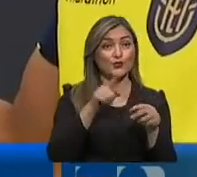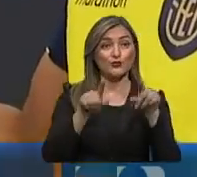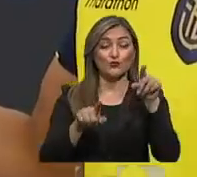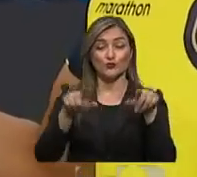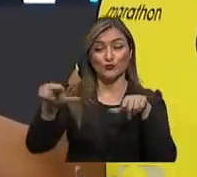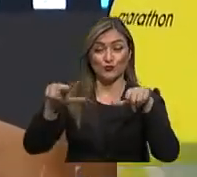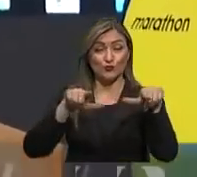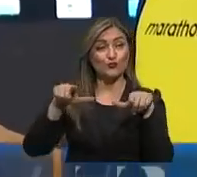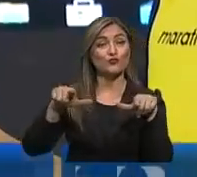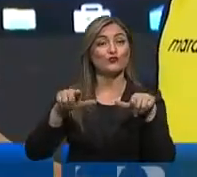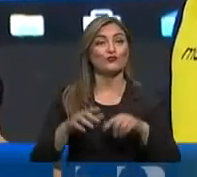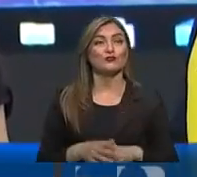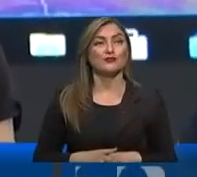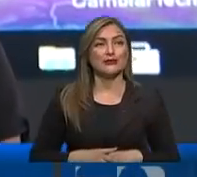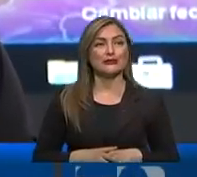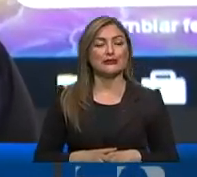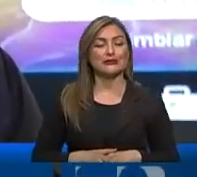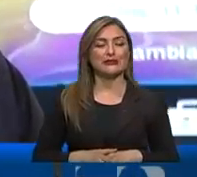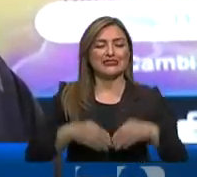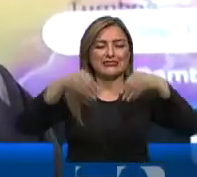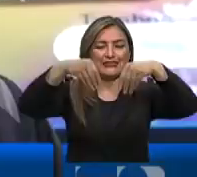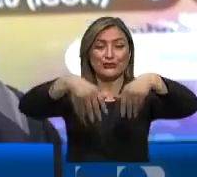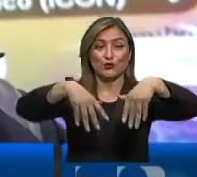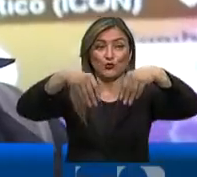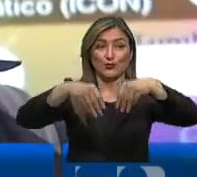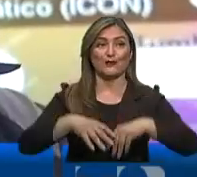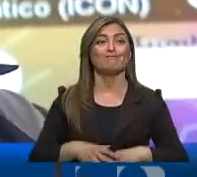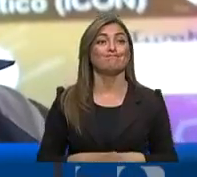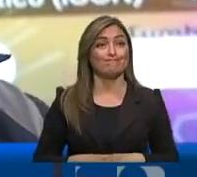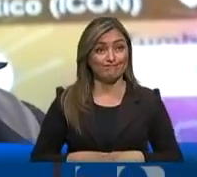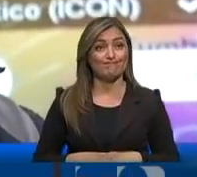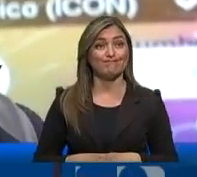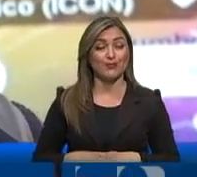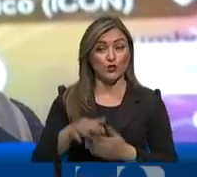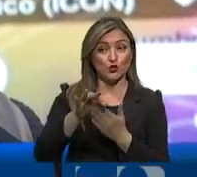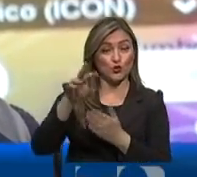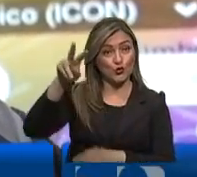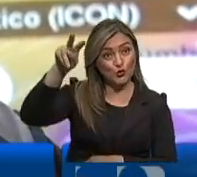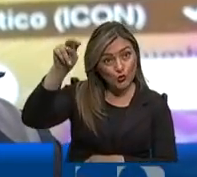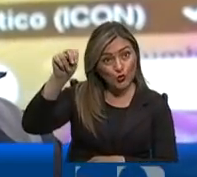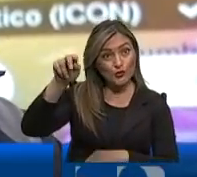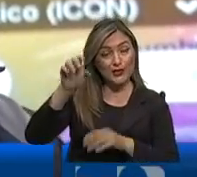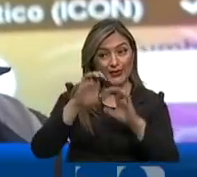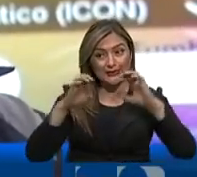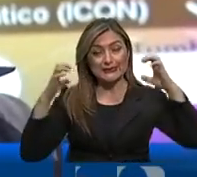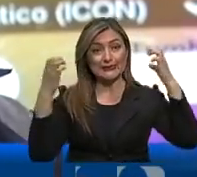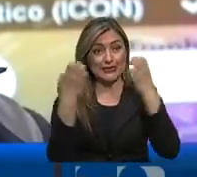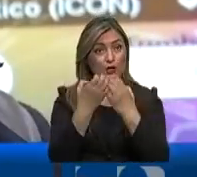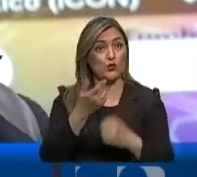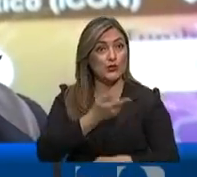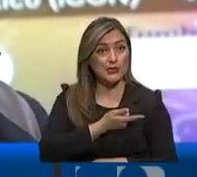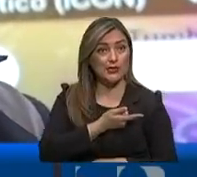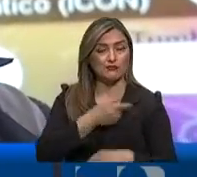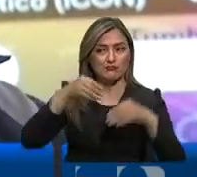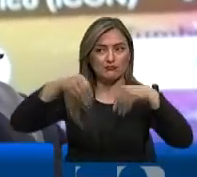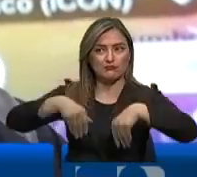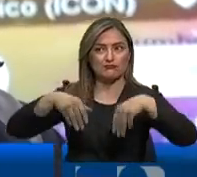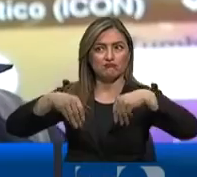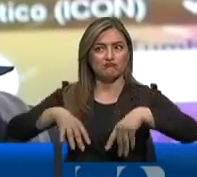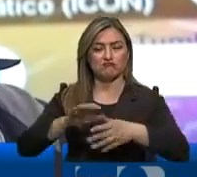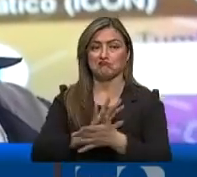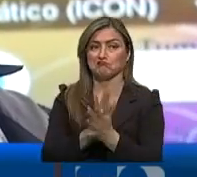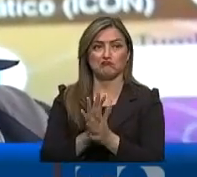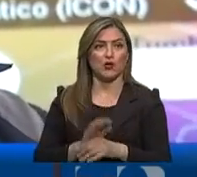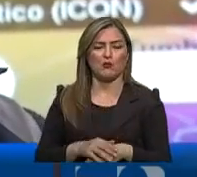algunos sectores de la ciudad tendremos presencia de precipitaciones. Sin embargo, para la zona norte, para el sector del estadio, no se esperarían